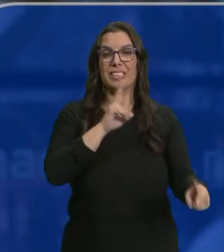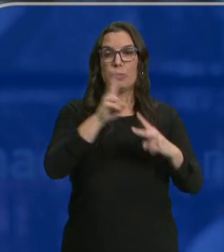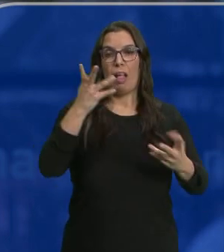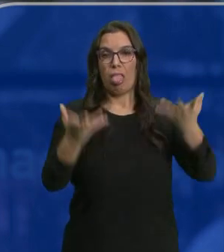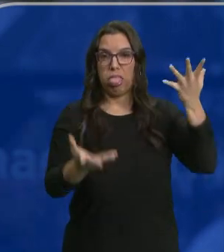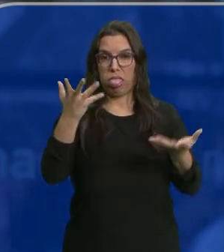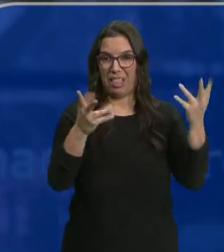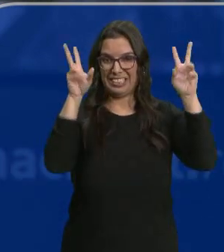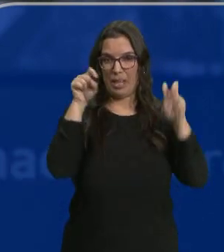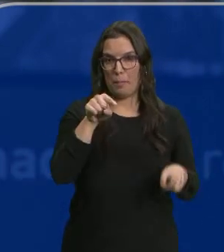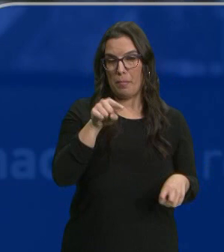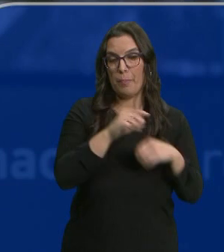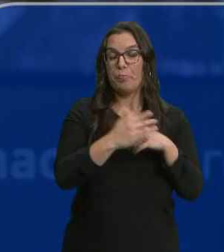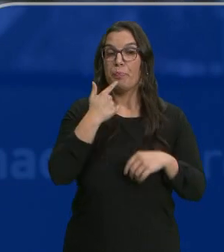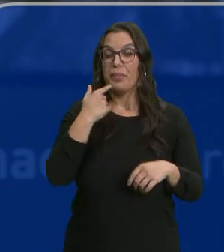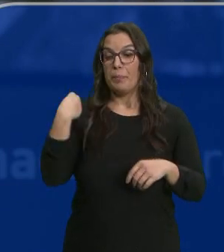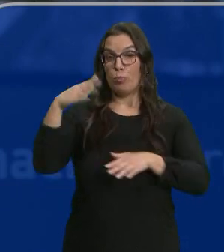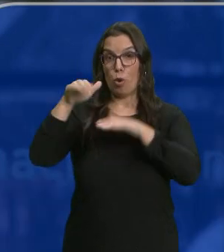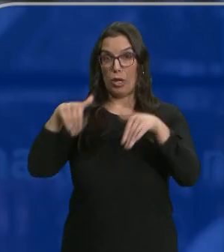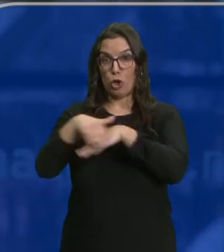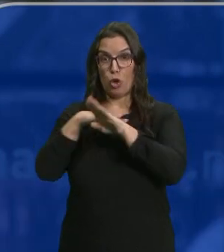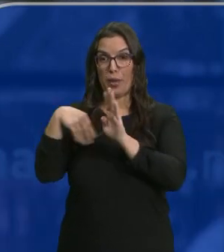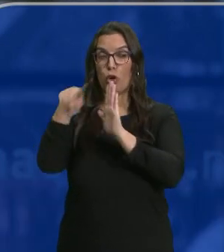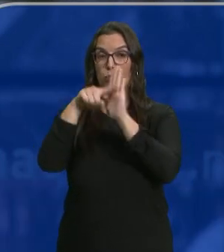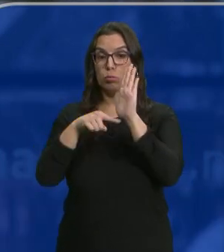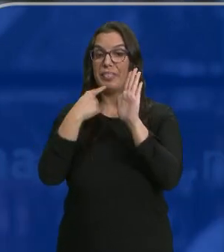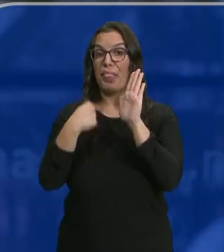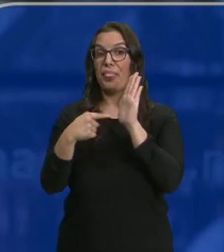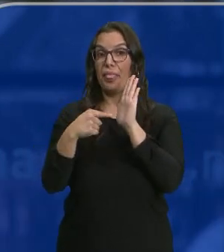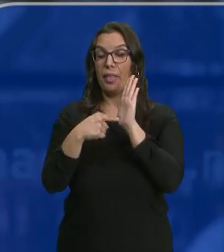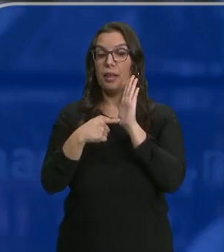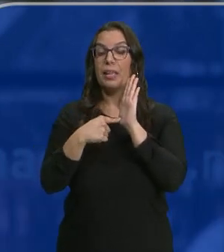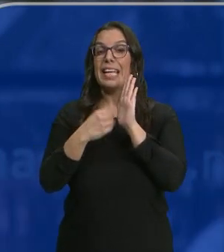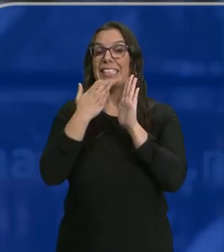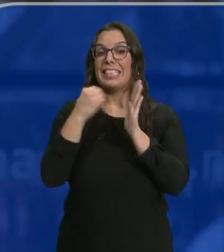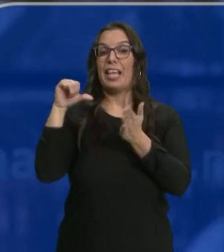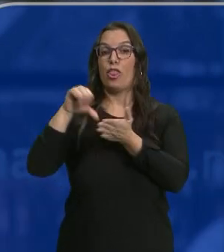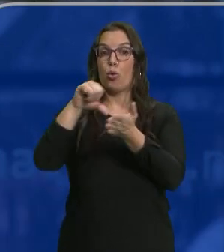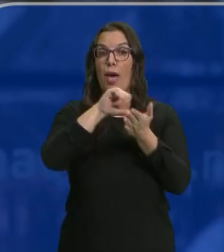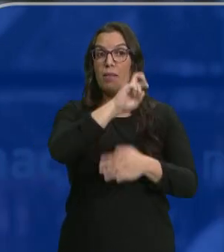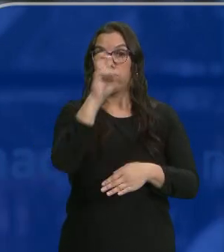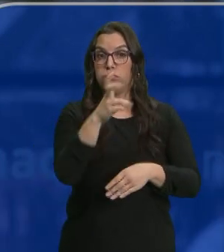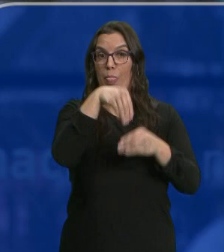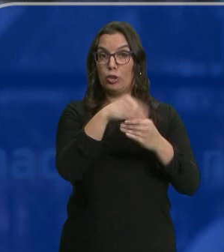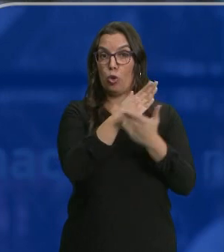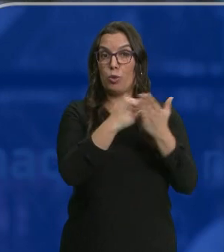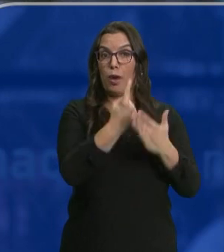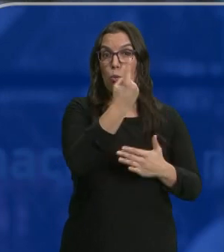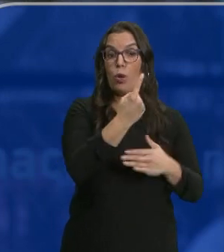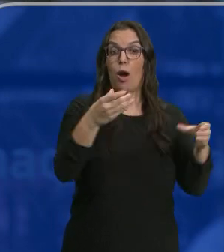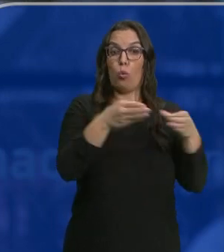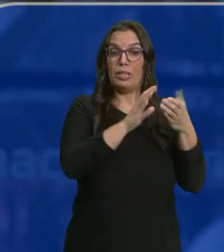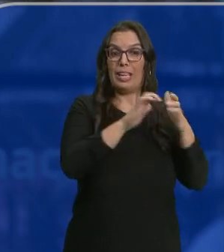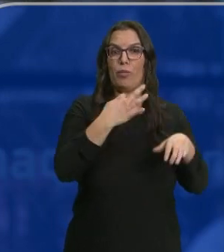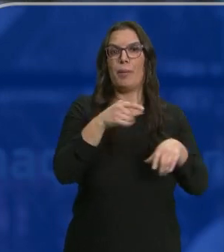ambigüedad, dice, en este asunto. Recuerda que en las bases de la convocatoria el Gobierno señala que la comunidad debe mostrar una preferencia cuando concurren